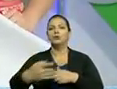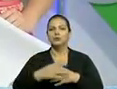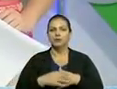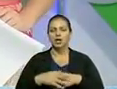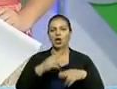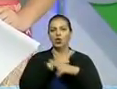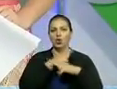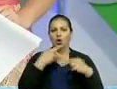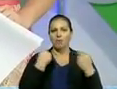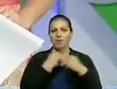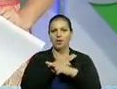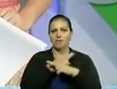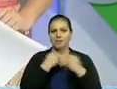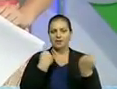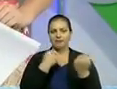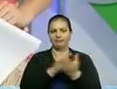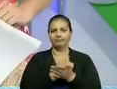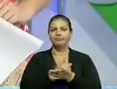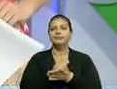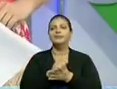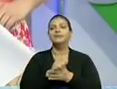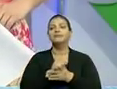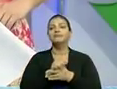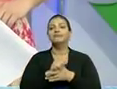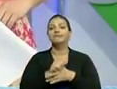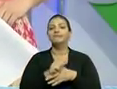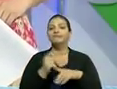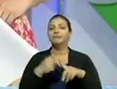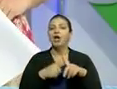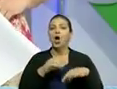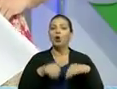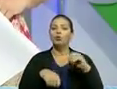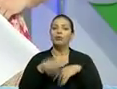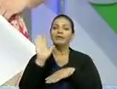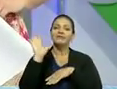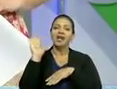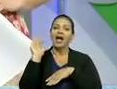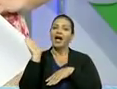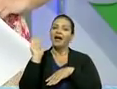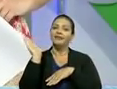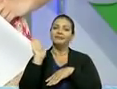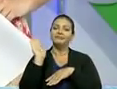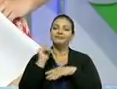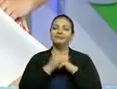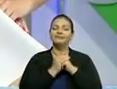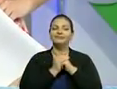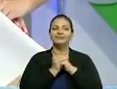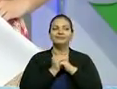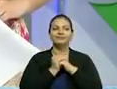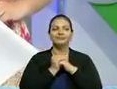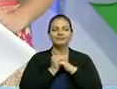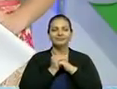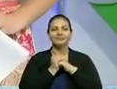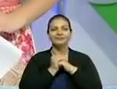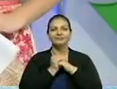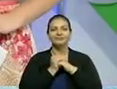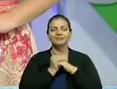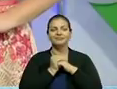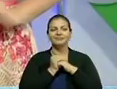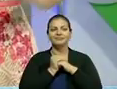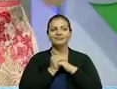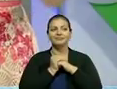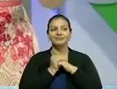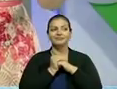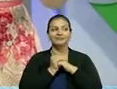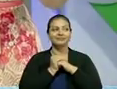está desde septiembre, así ni para qué decir. Desde septiembre está ese gordo panzón ahí. Así se ha